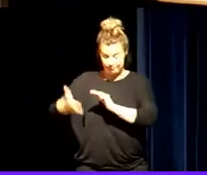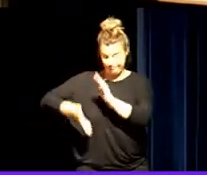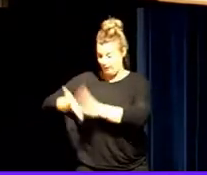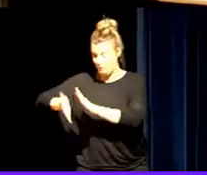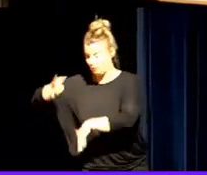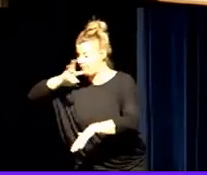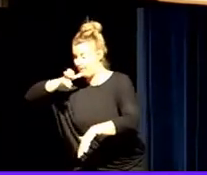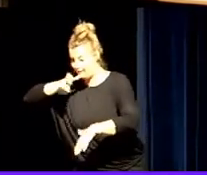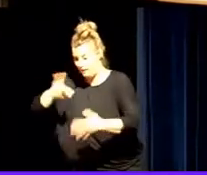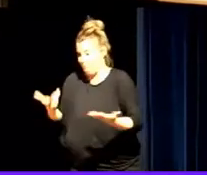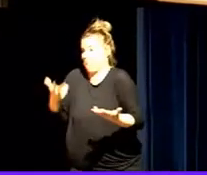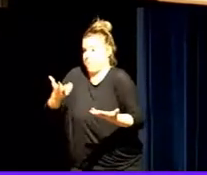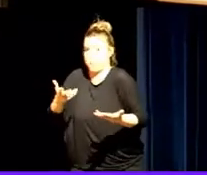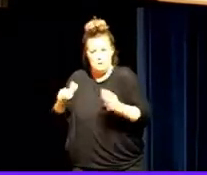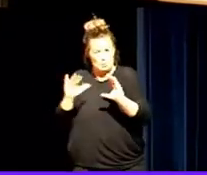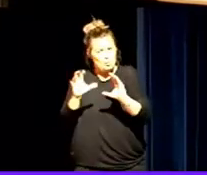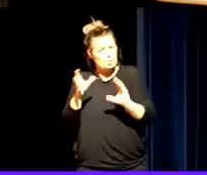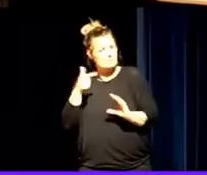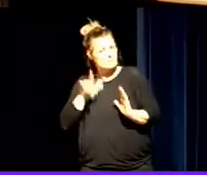¿no?